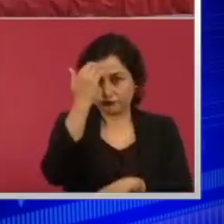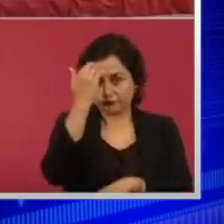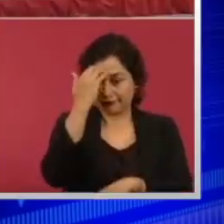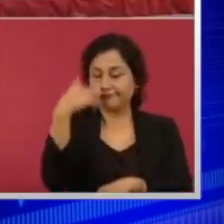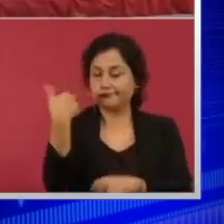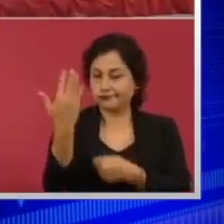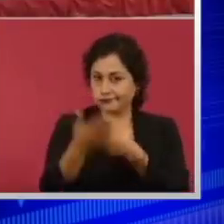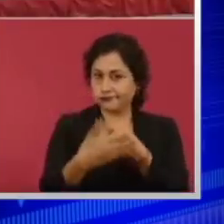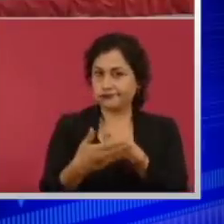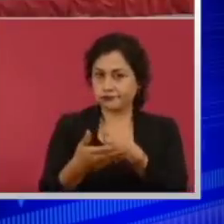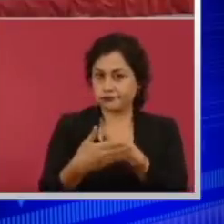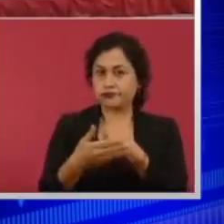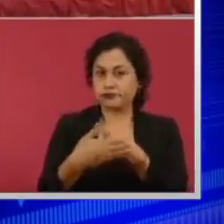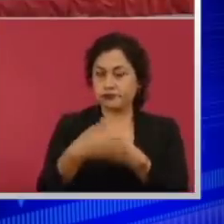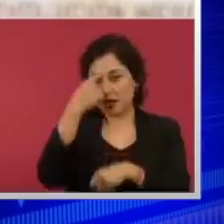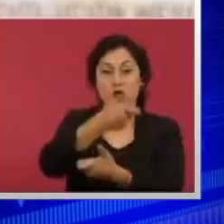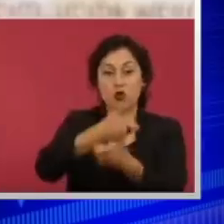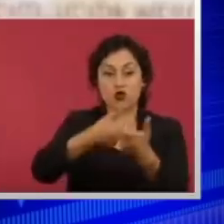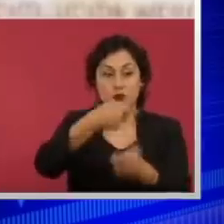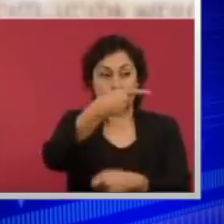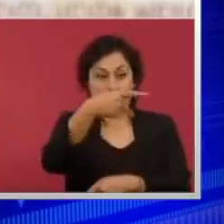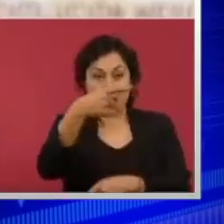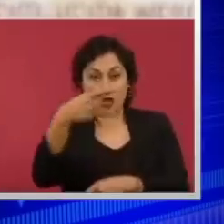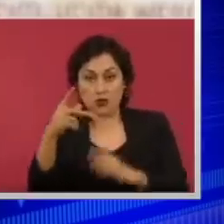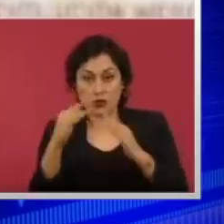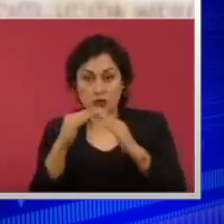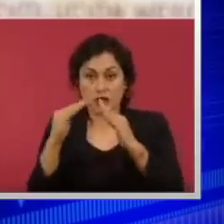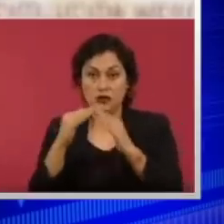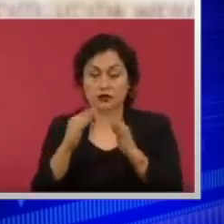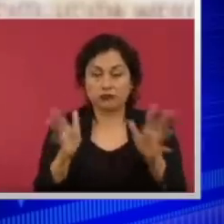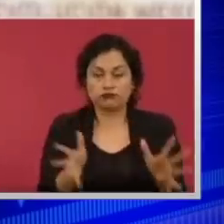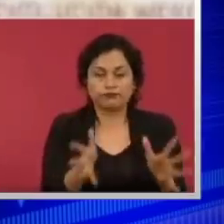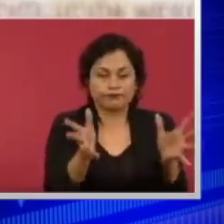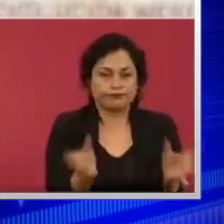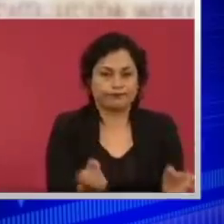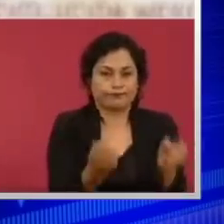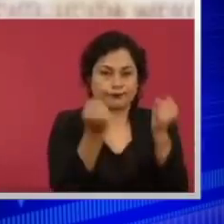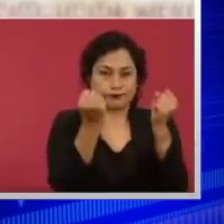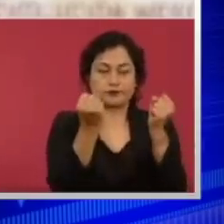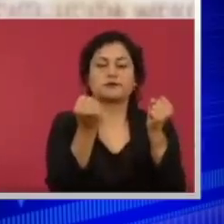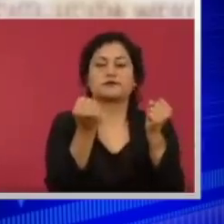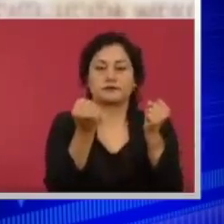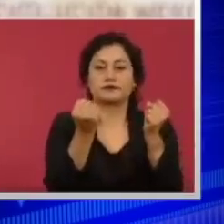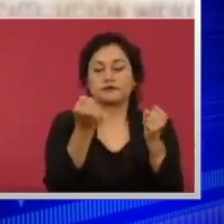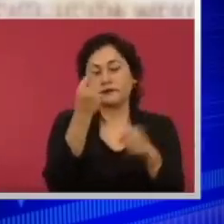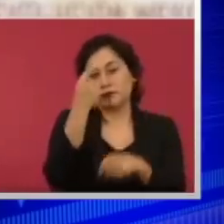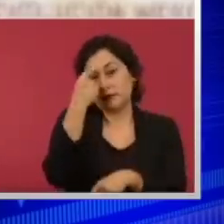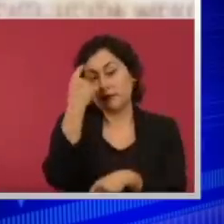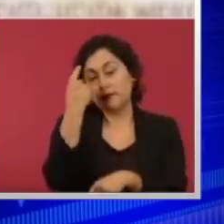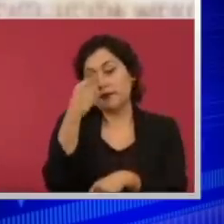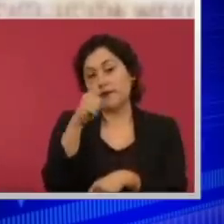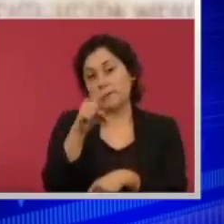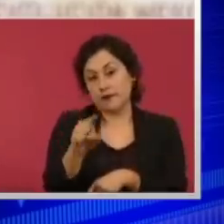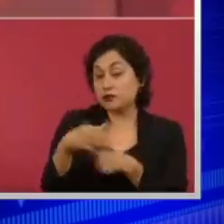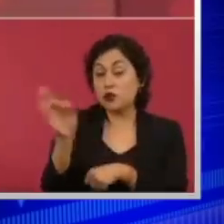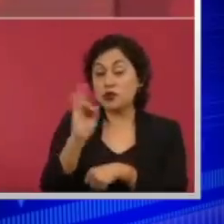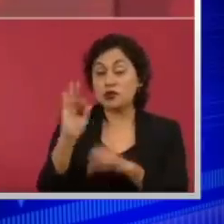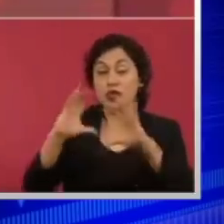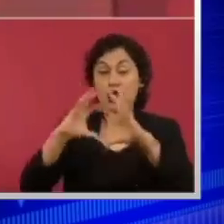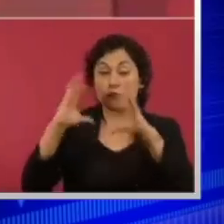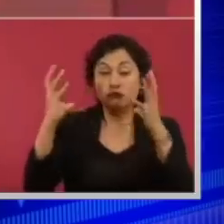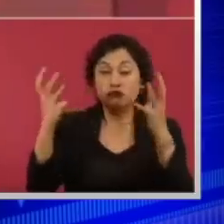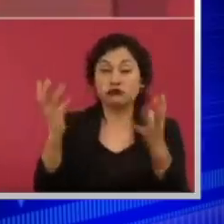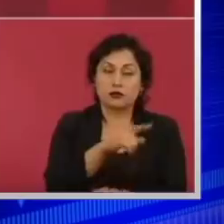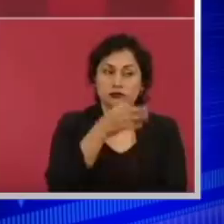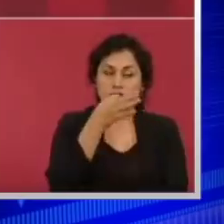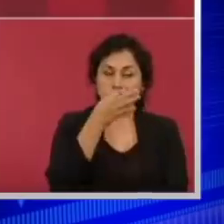fortalecer la economía popular y y enfrentar la carestía que la